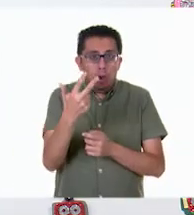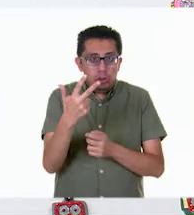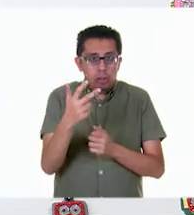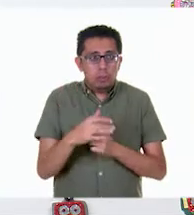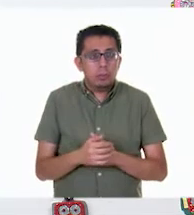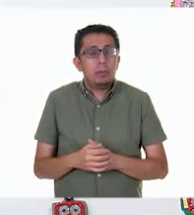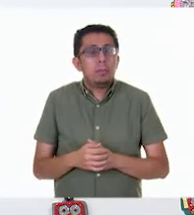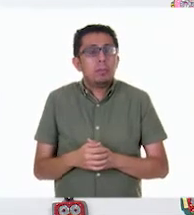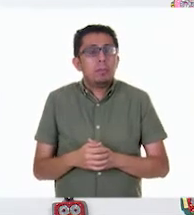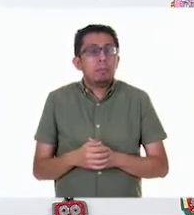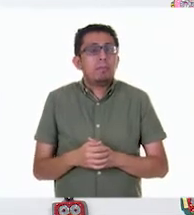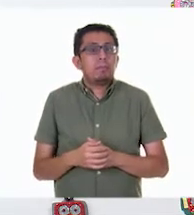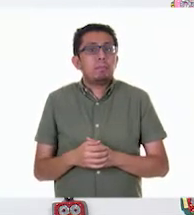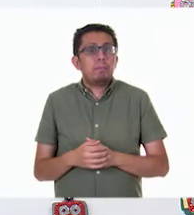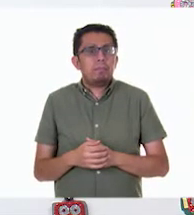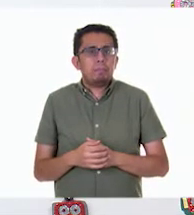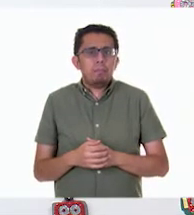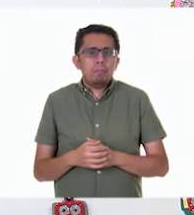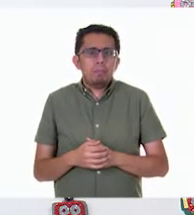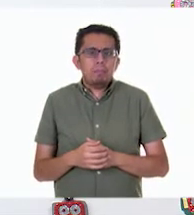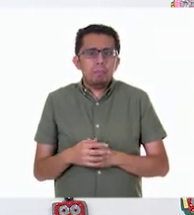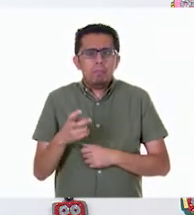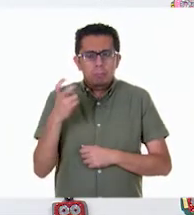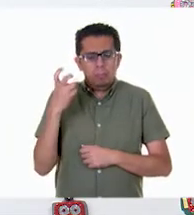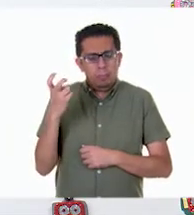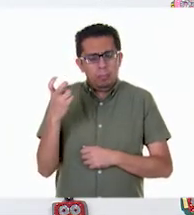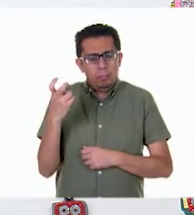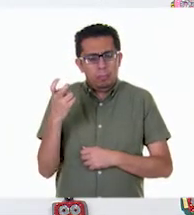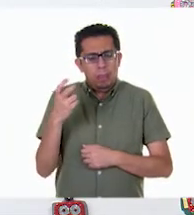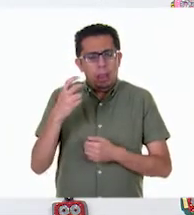Entonces, ¿cuánto vale cada salto?